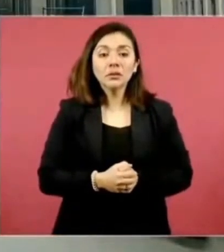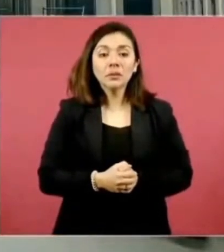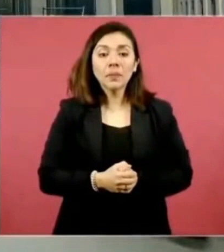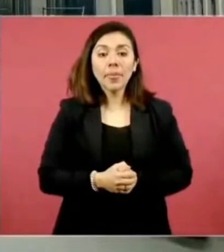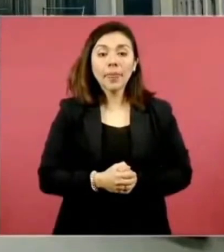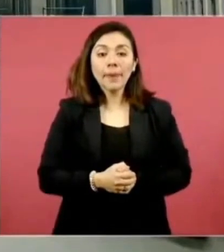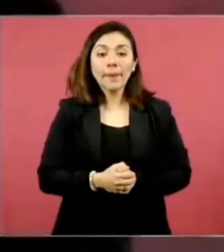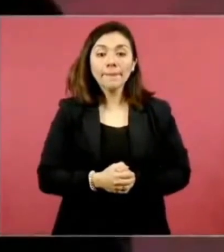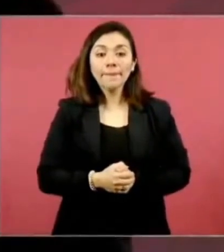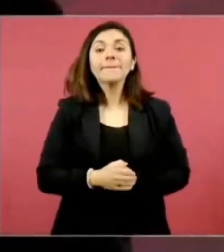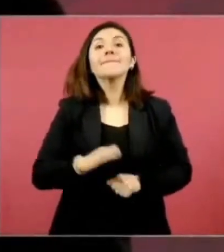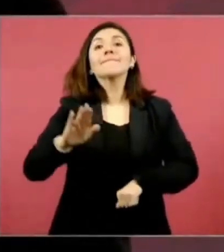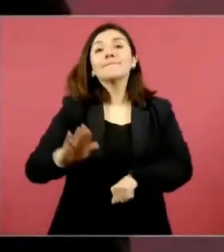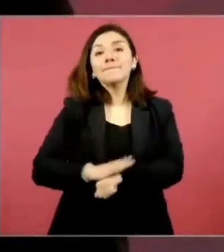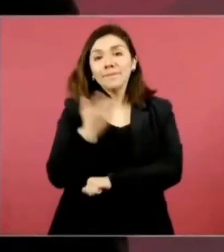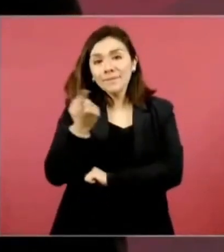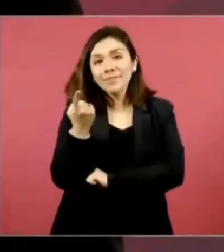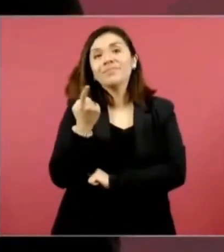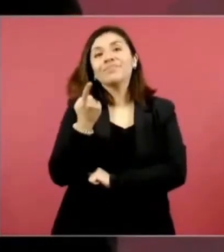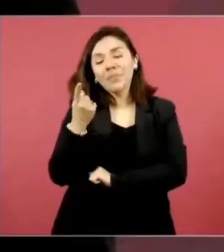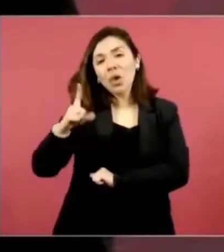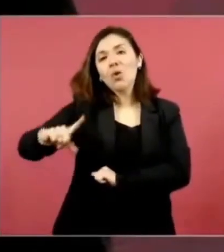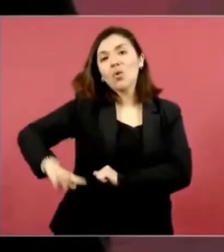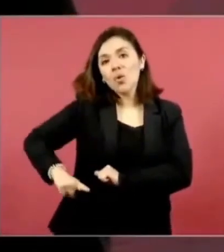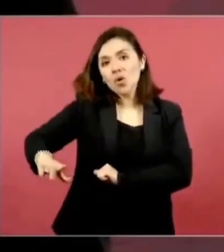Por la inversión pública